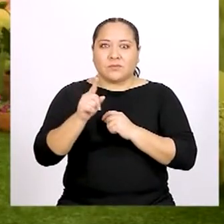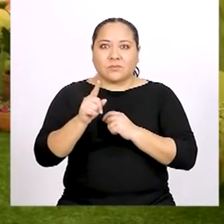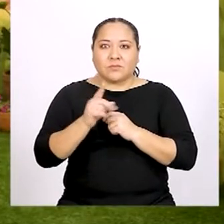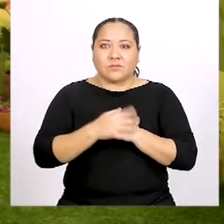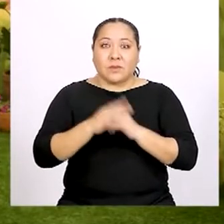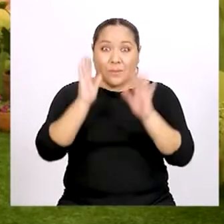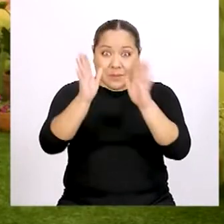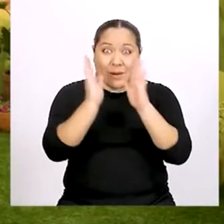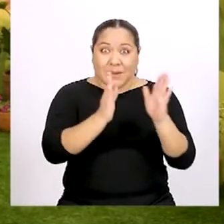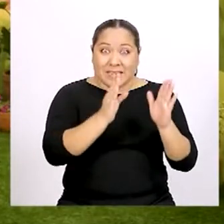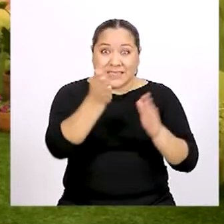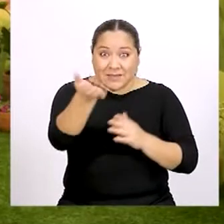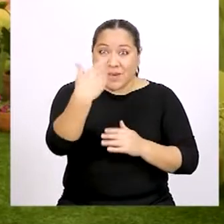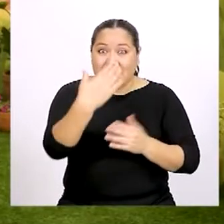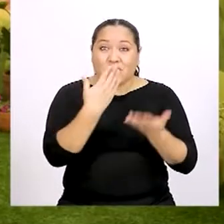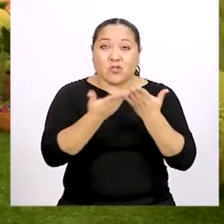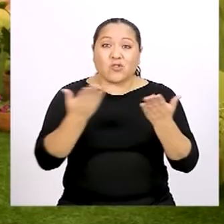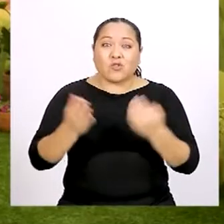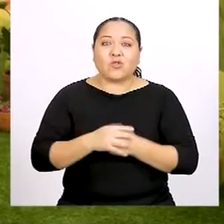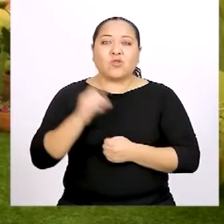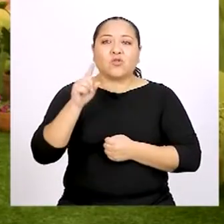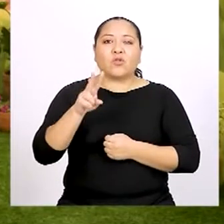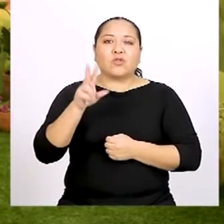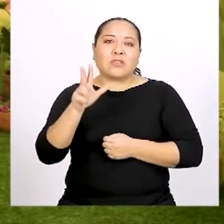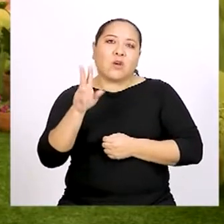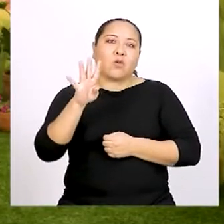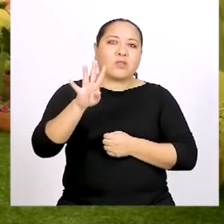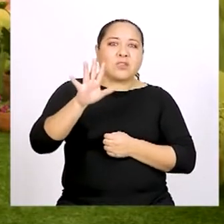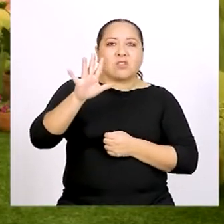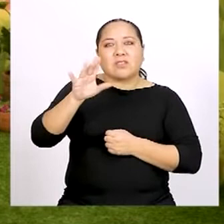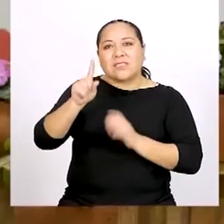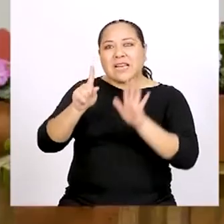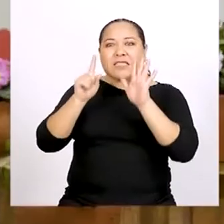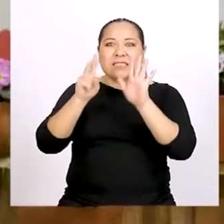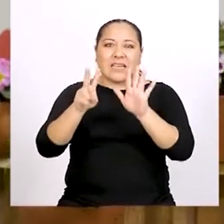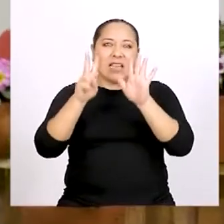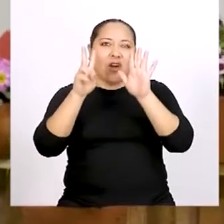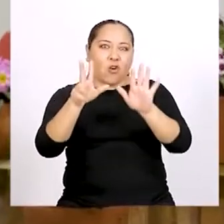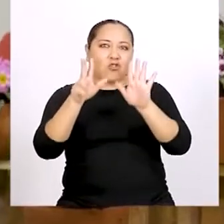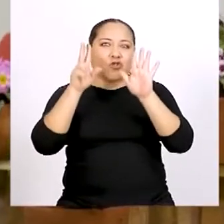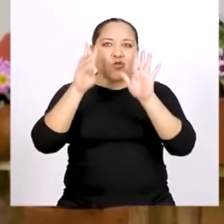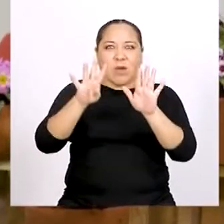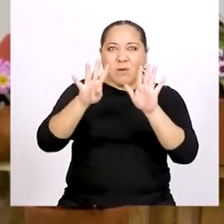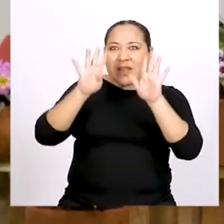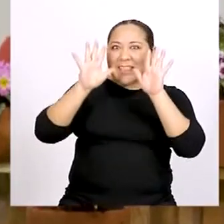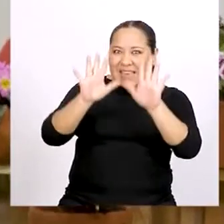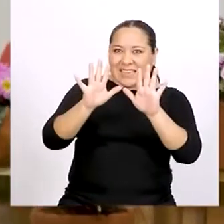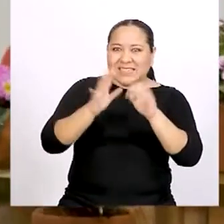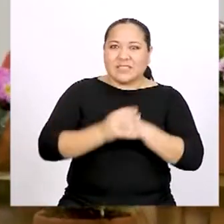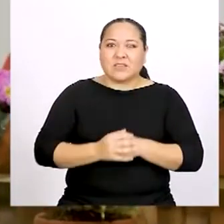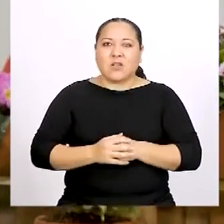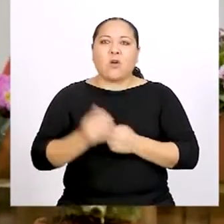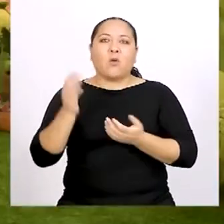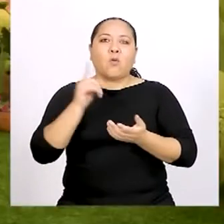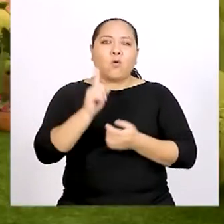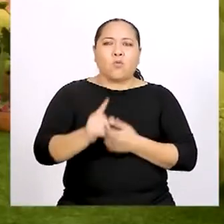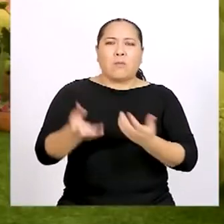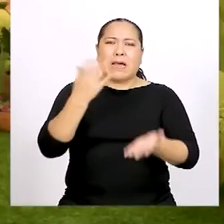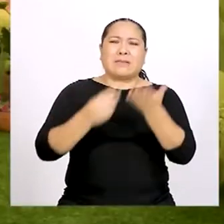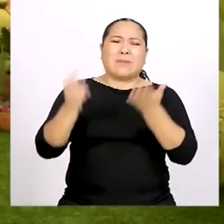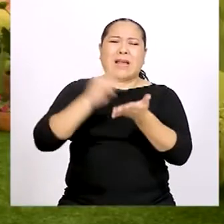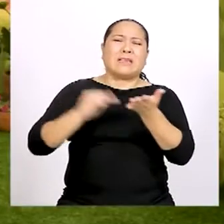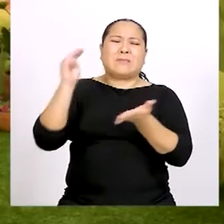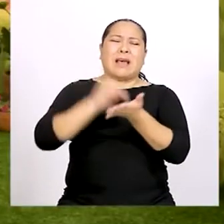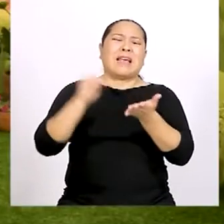Vayan a traer sus cosas. Prepárense. 1, 2, 3, 4, 5, 6, 7, 8, 9, 10.